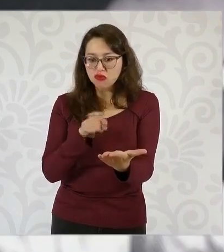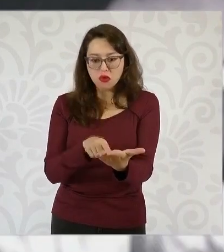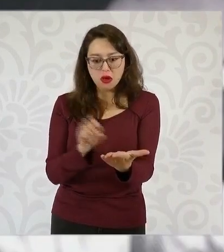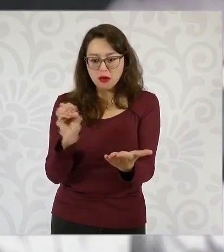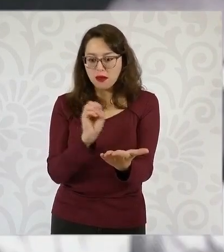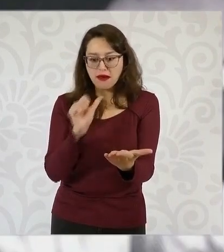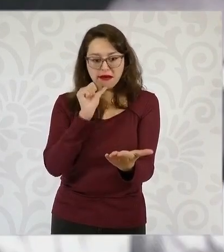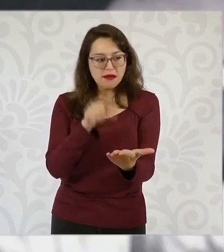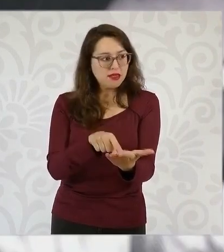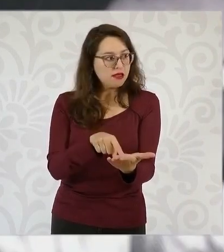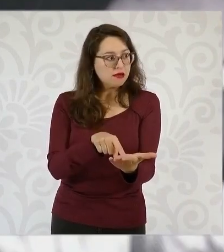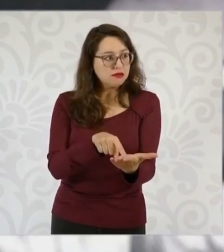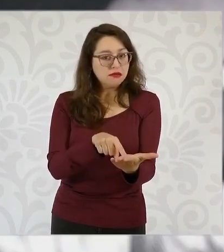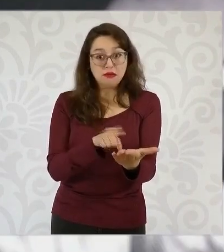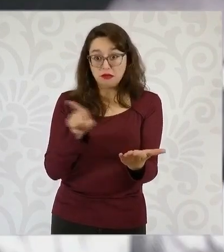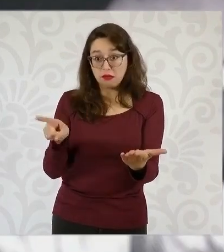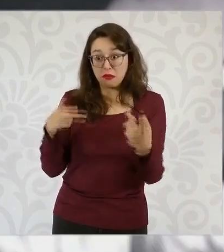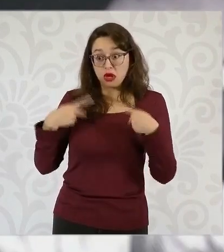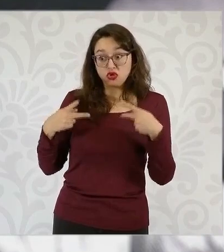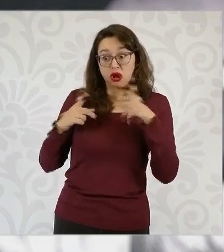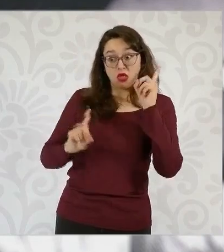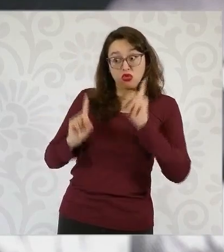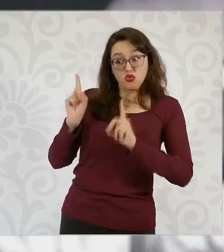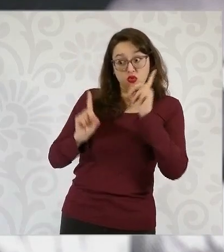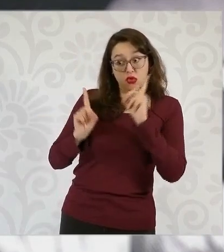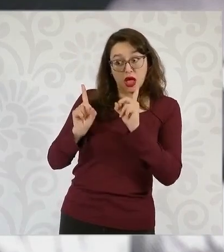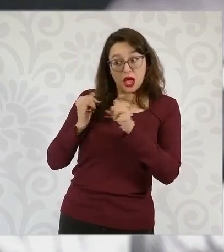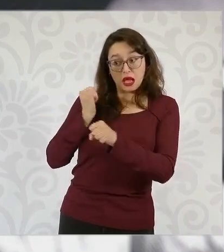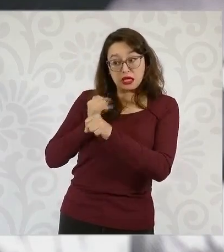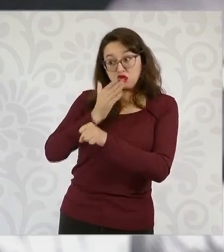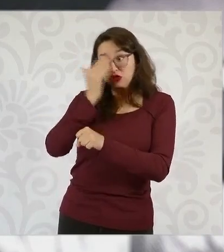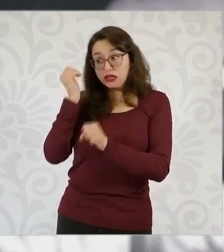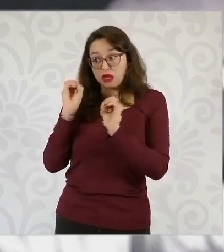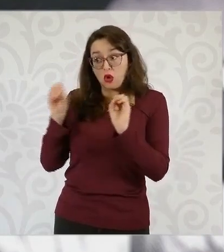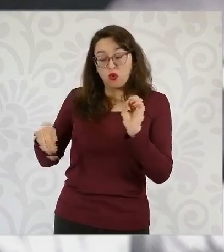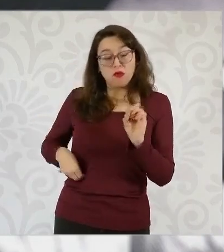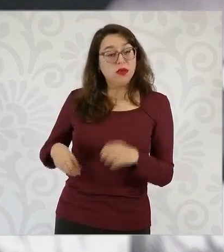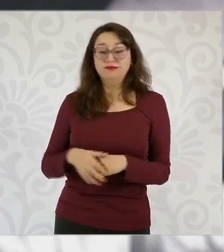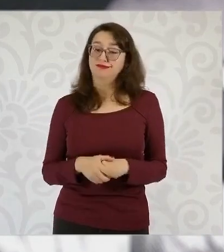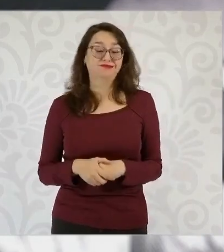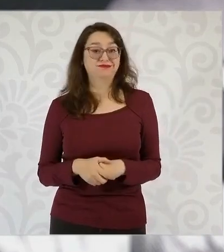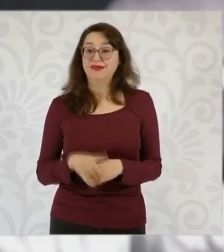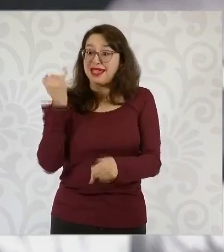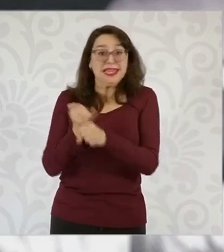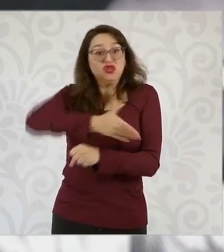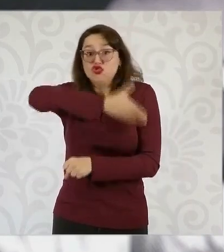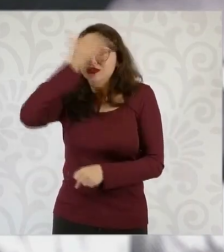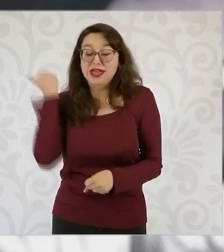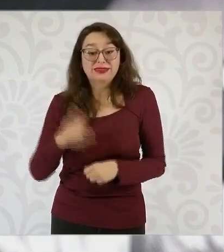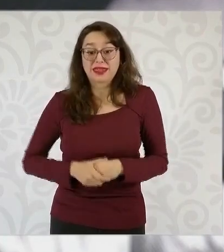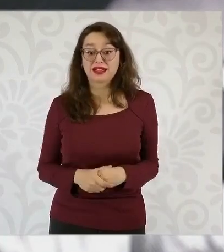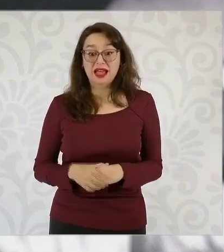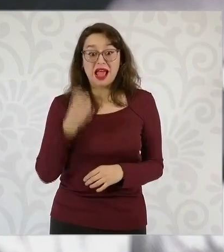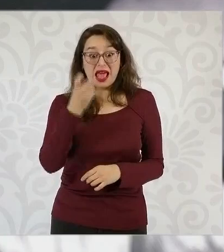esa persona está total y absolutamente liberada de cualquier responsabilidad de ese caso específico. Yo creo